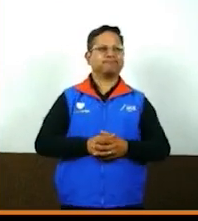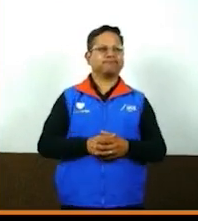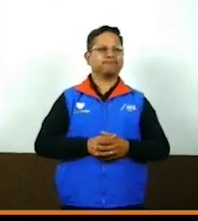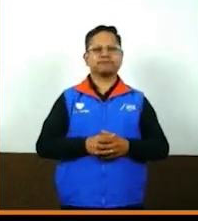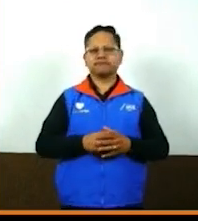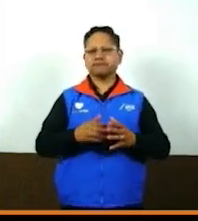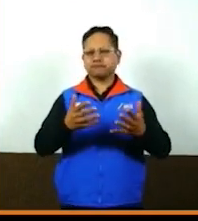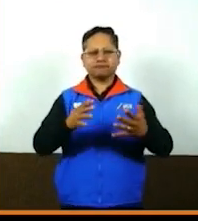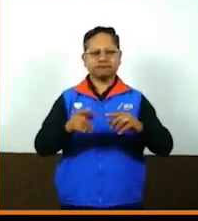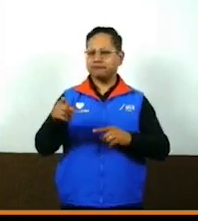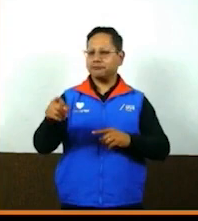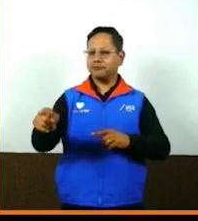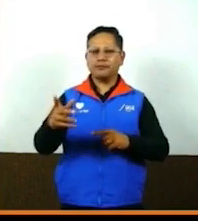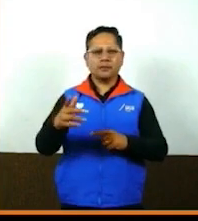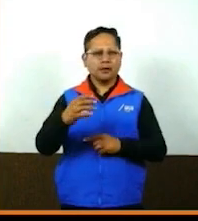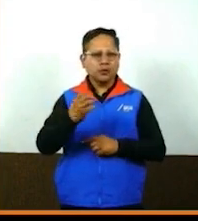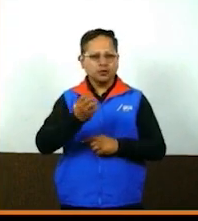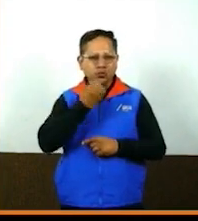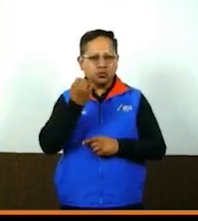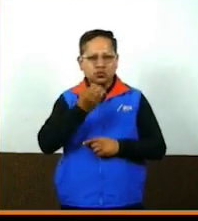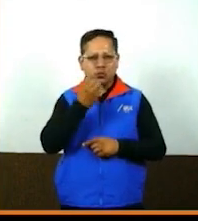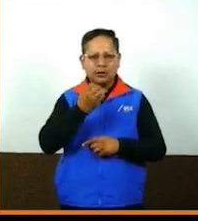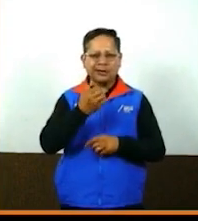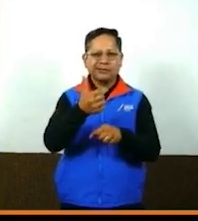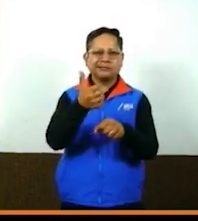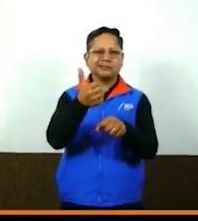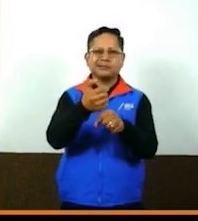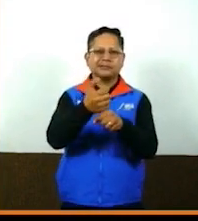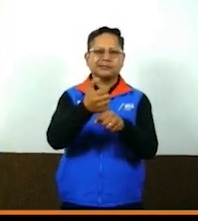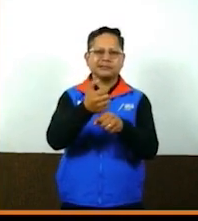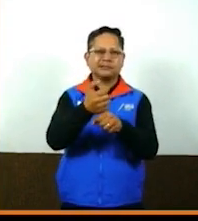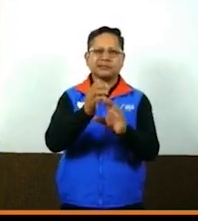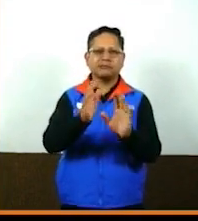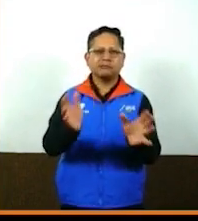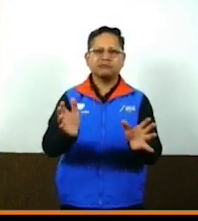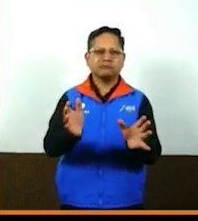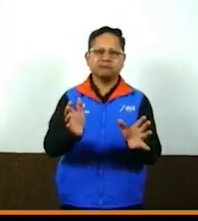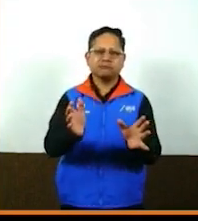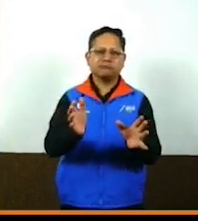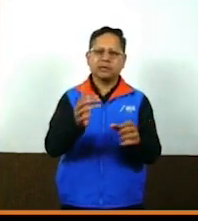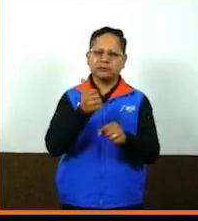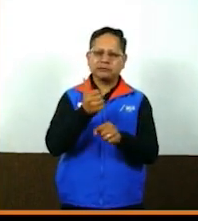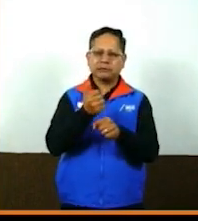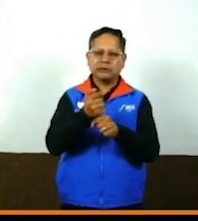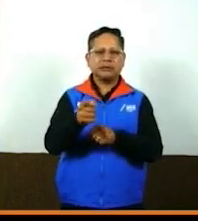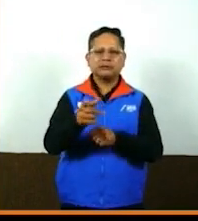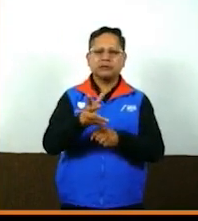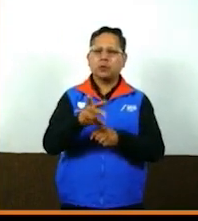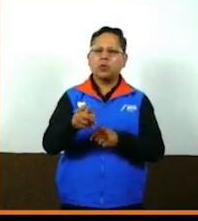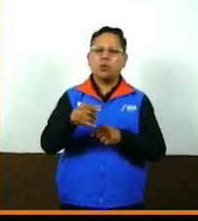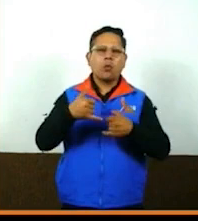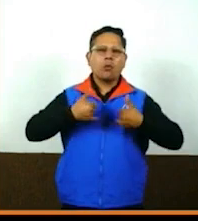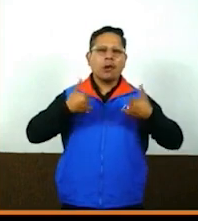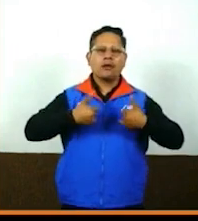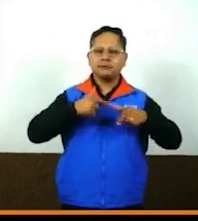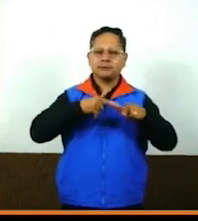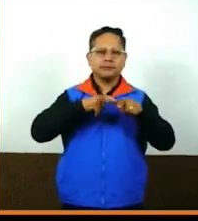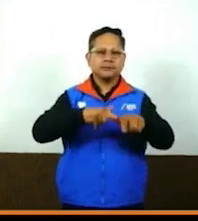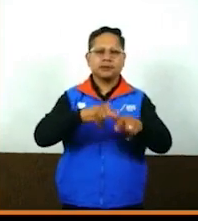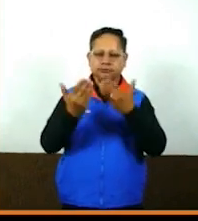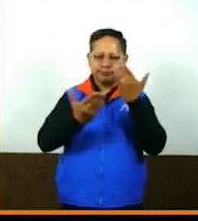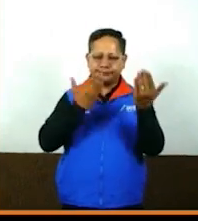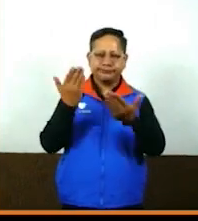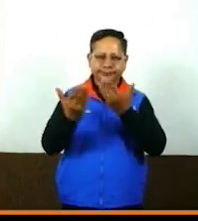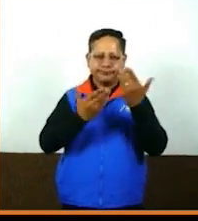grado promedio en San José Chiapa es sexto grado de primaria. Entonces, queremos también apoyar a estos jóvenes que puedan seguir con sus